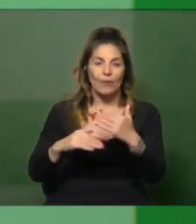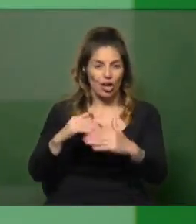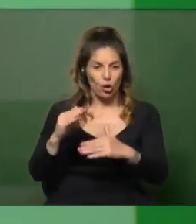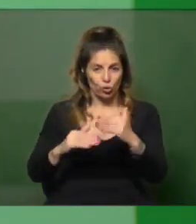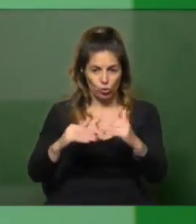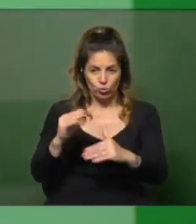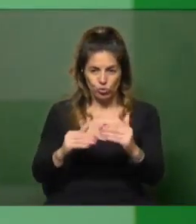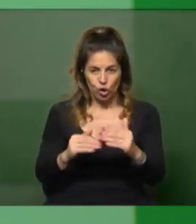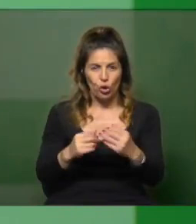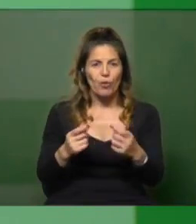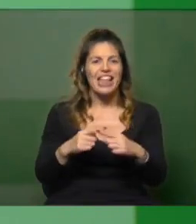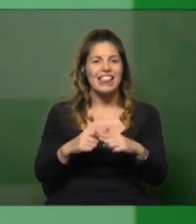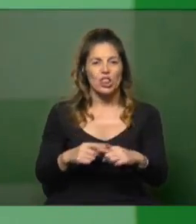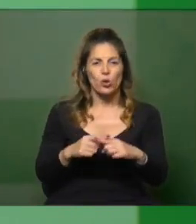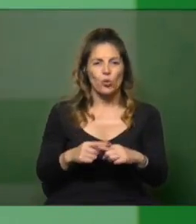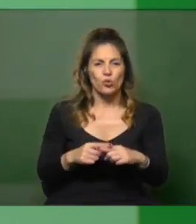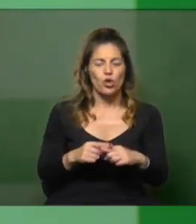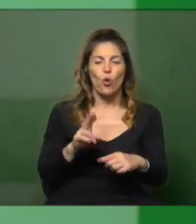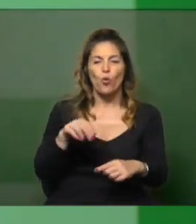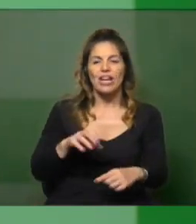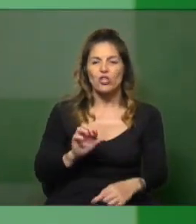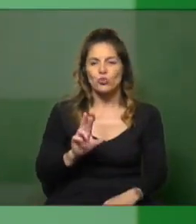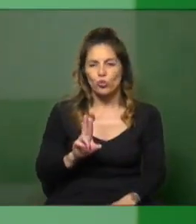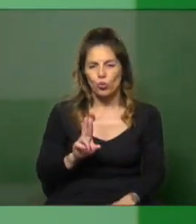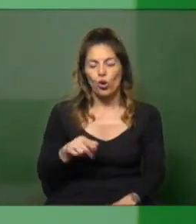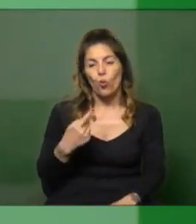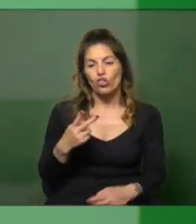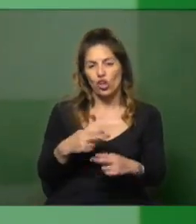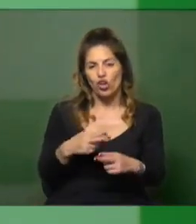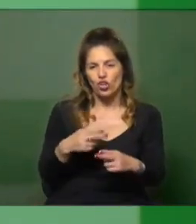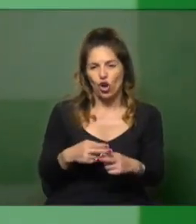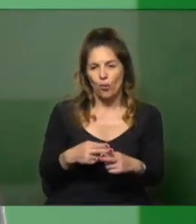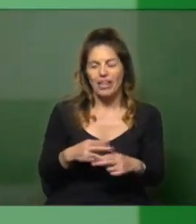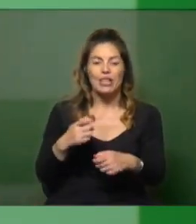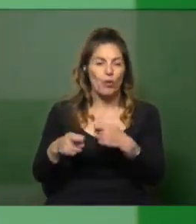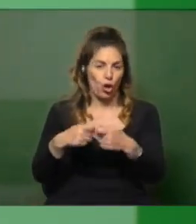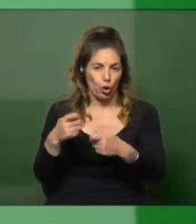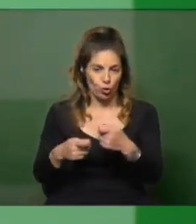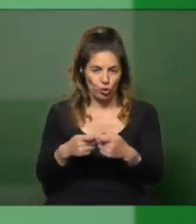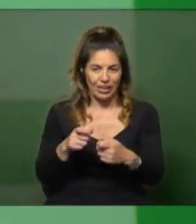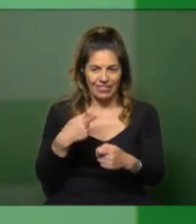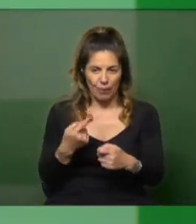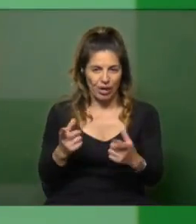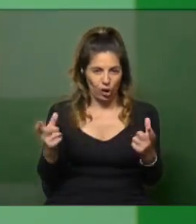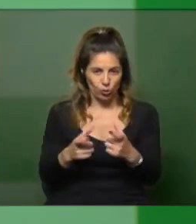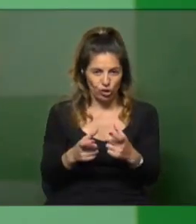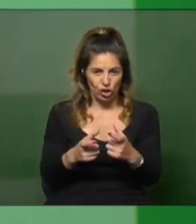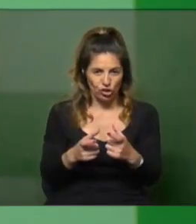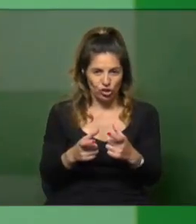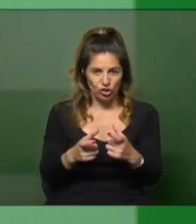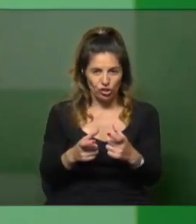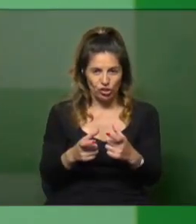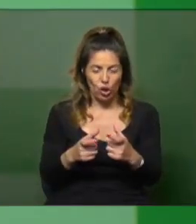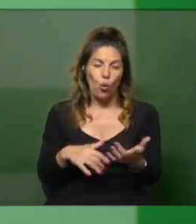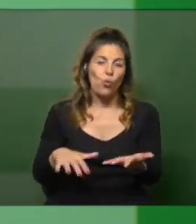de poner en discusión Bueno si no es un surur pongámosle otro nombre pero tenemos que construir después de la reunión de retiro eh